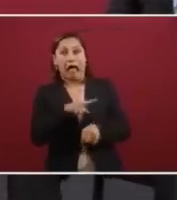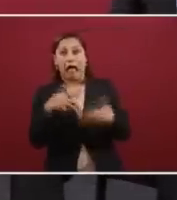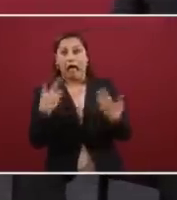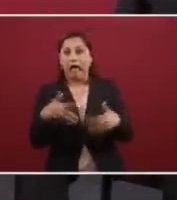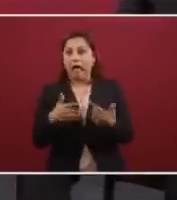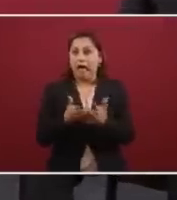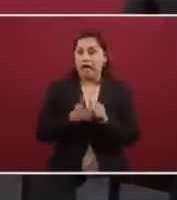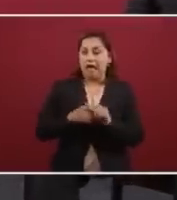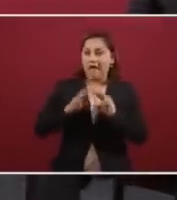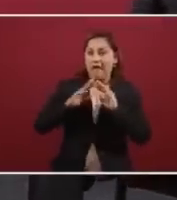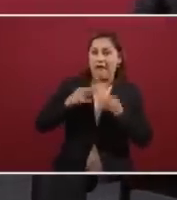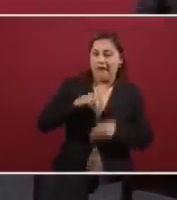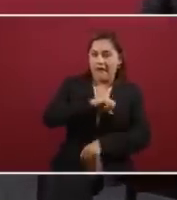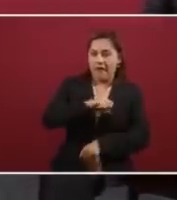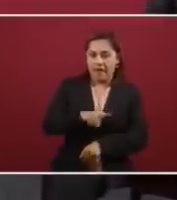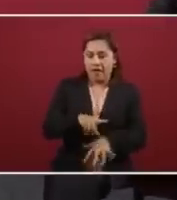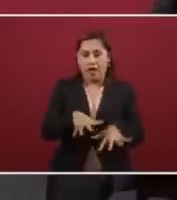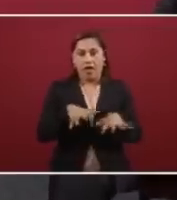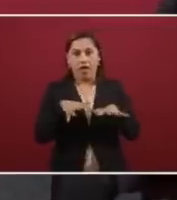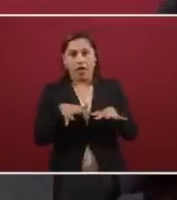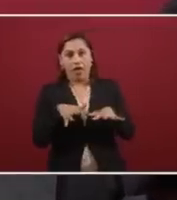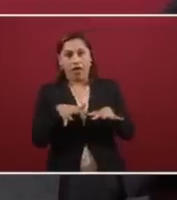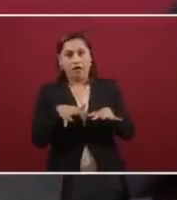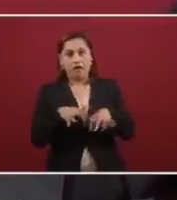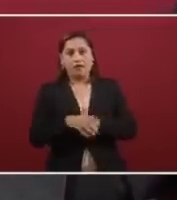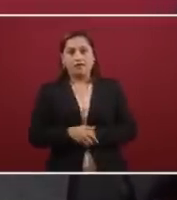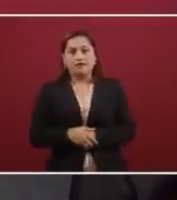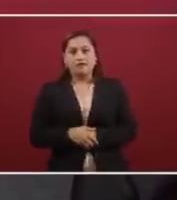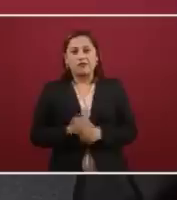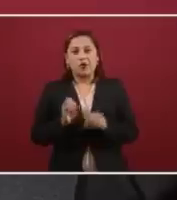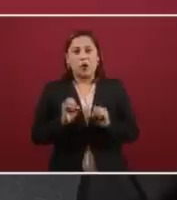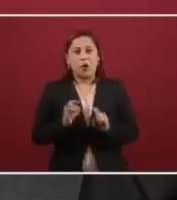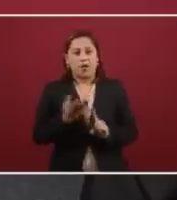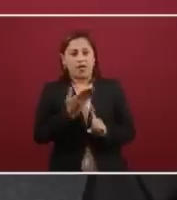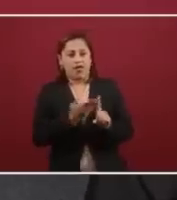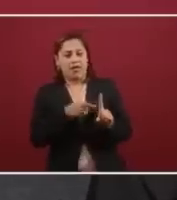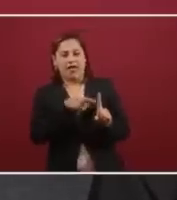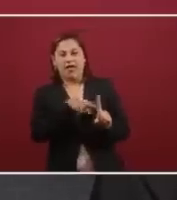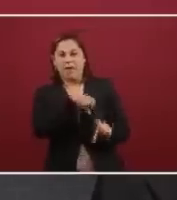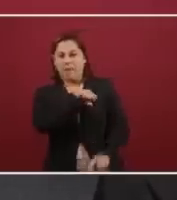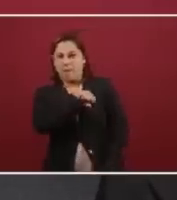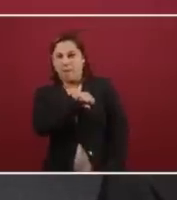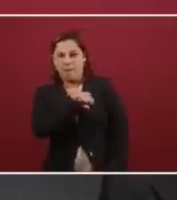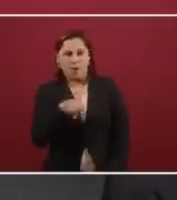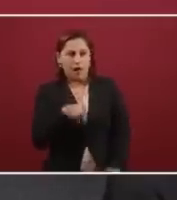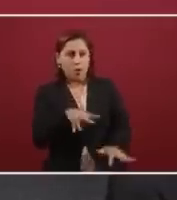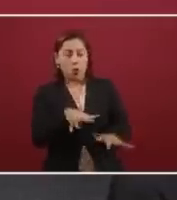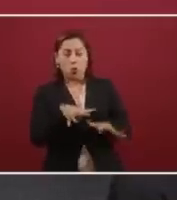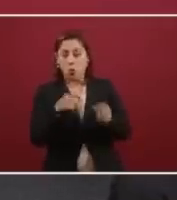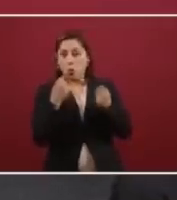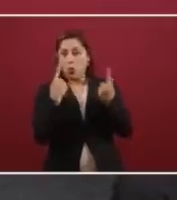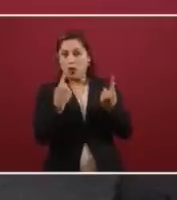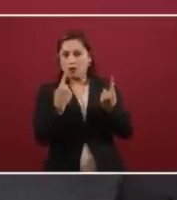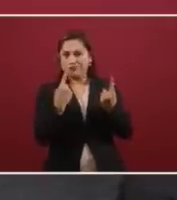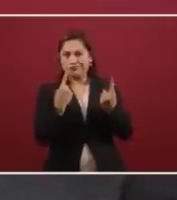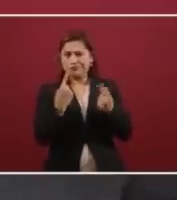o el ser muy despiadado ya no